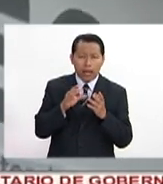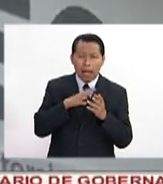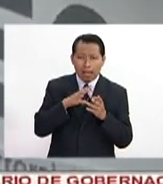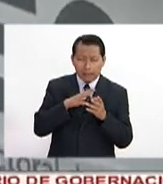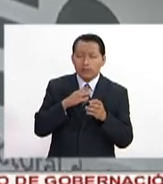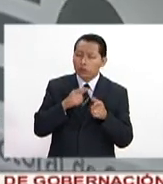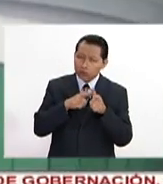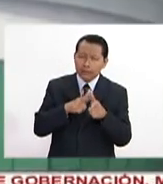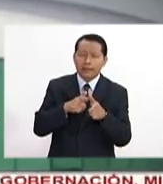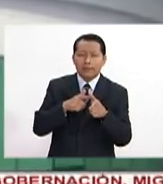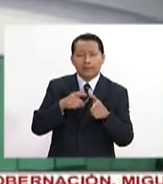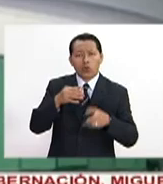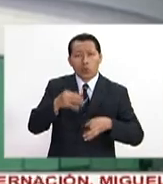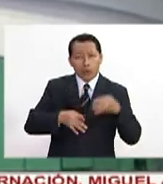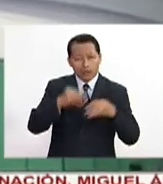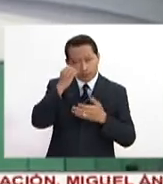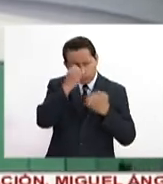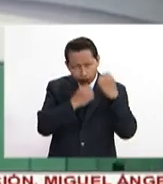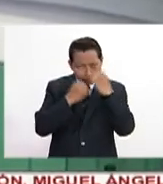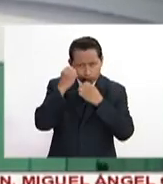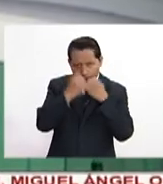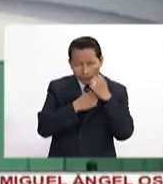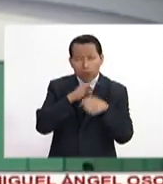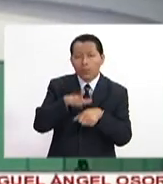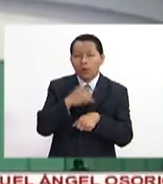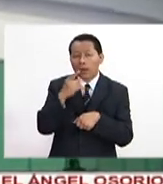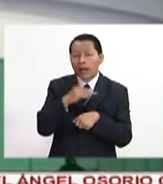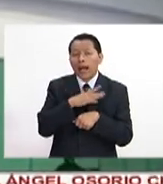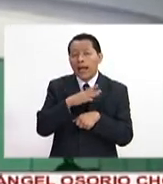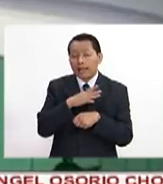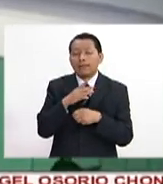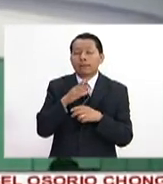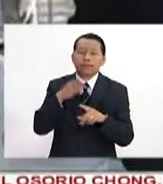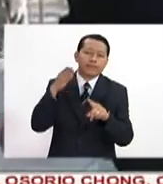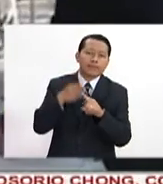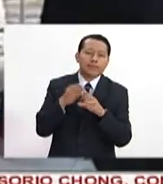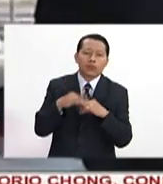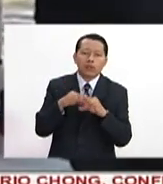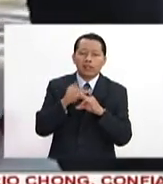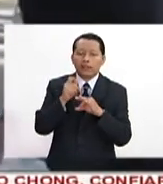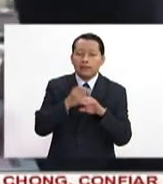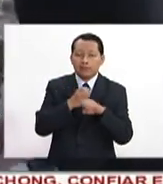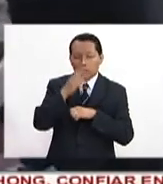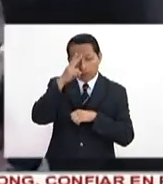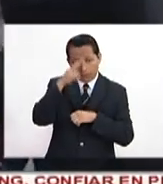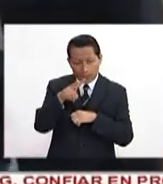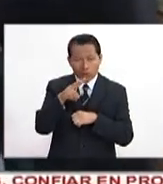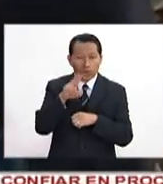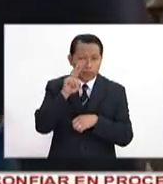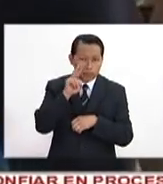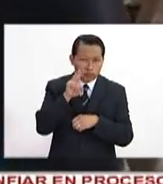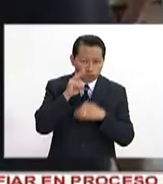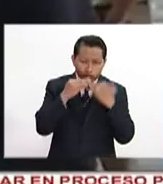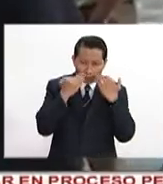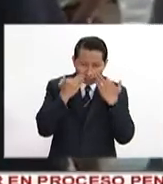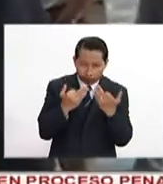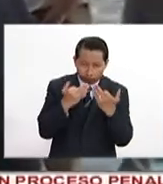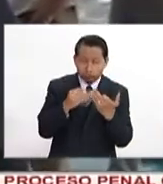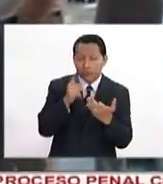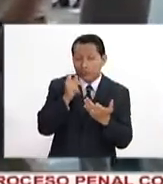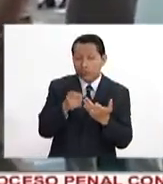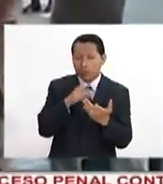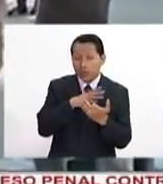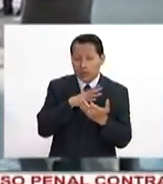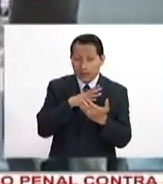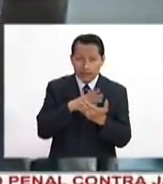resueltas por los tribunales electorales. Esto debido a que le dieron prioridad a la impugnación en el Estado de México y hasta que no determinen